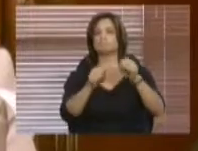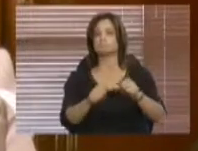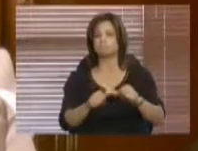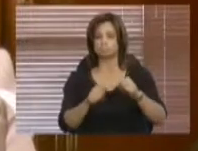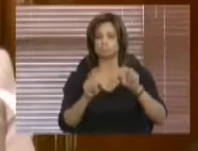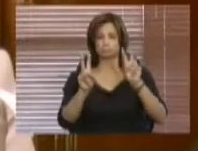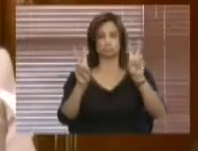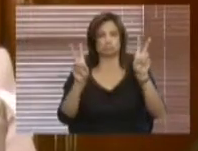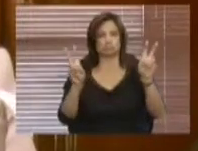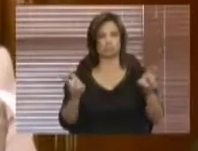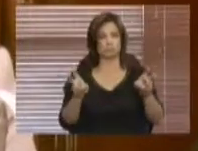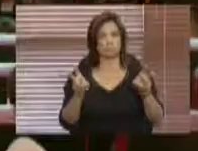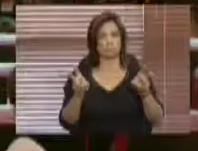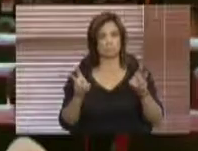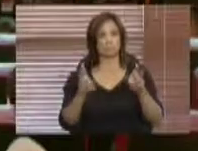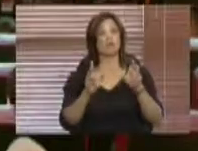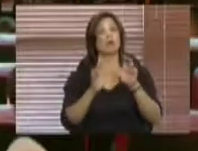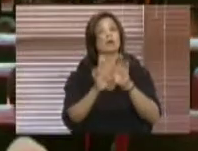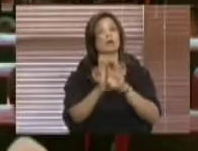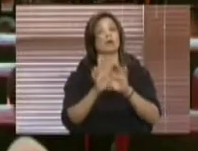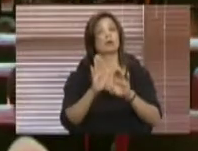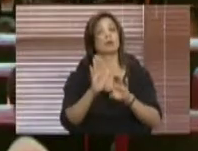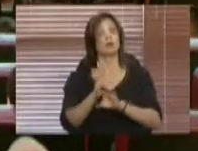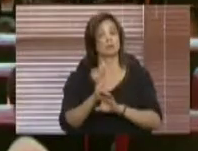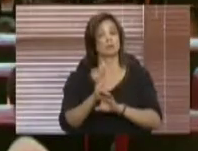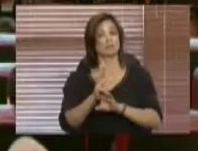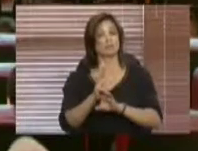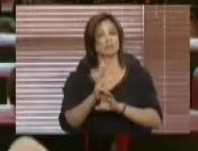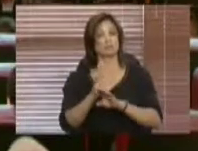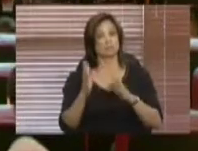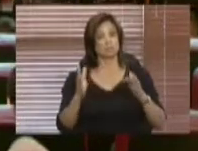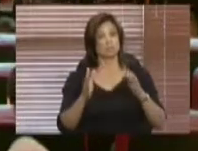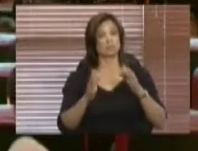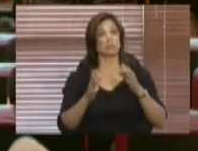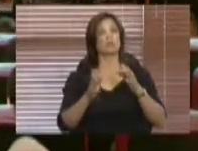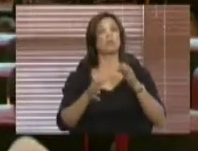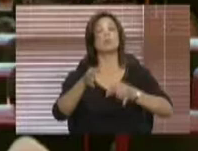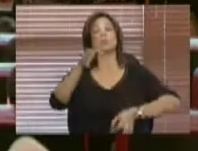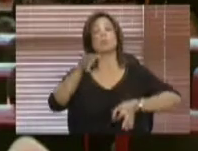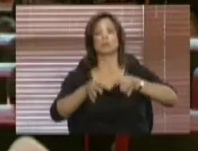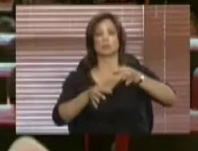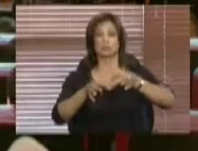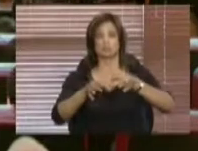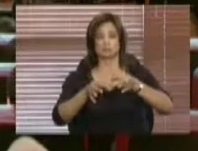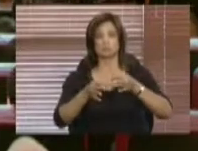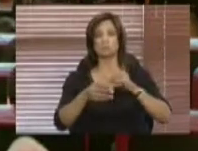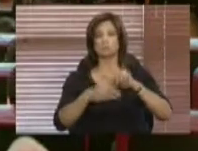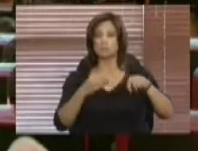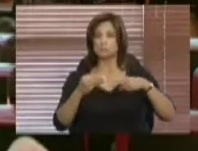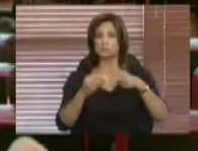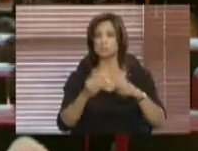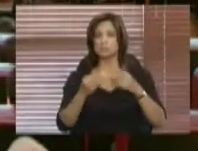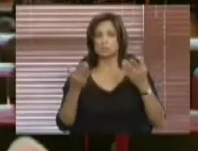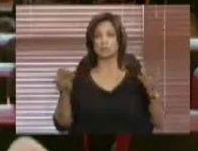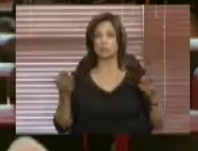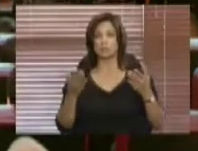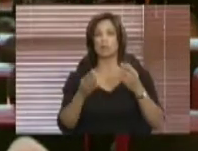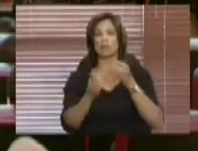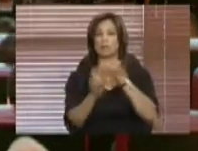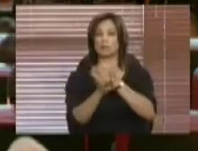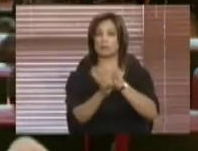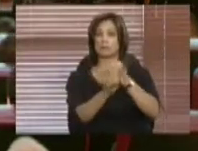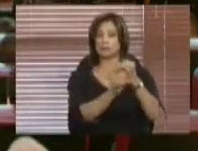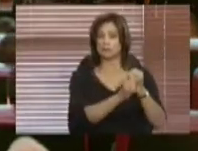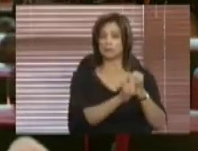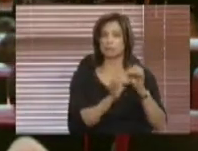los temas constitucionales, jurídicos y relativos a la